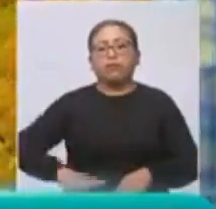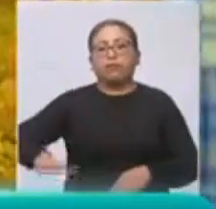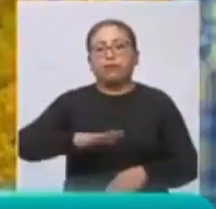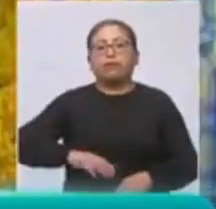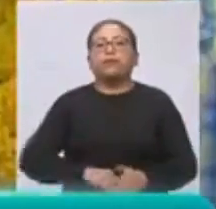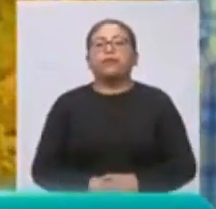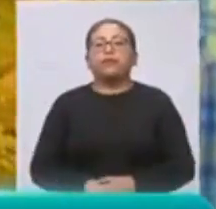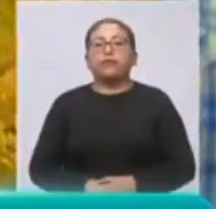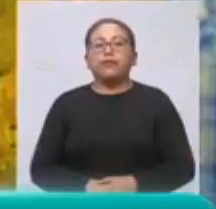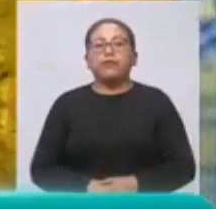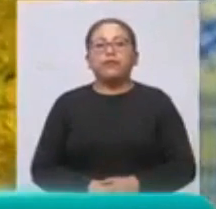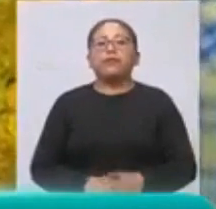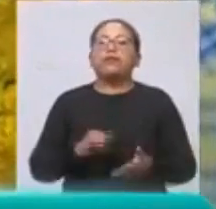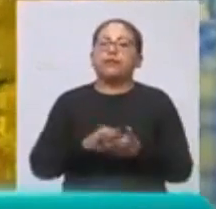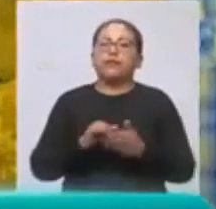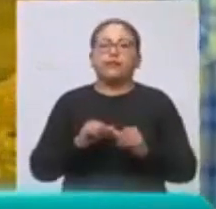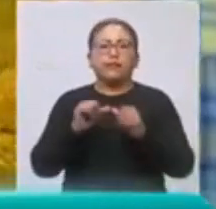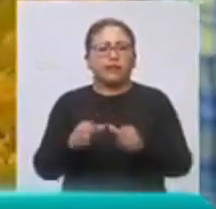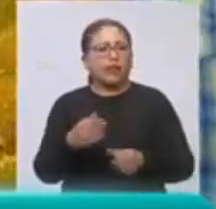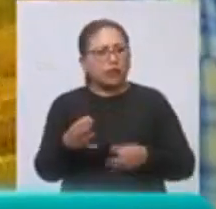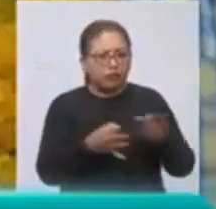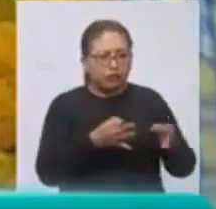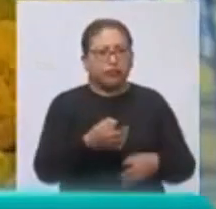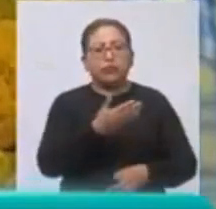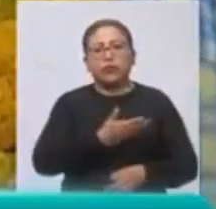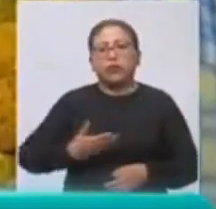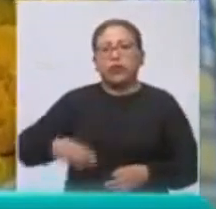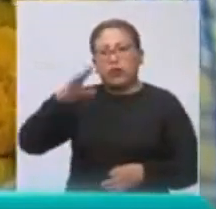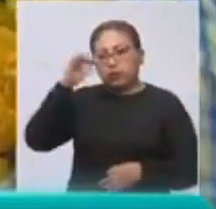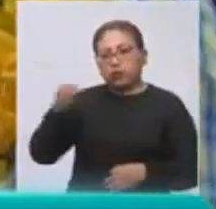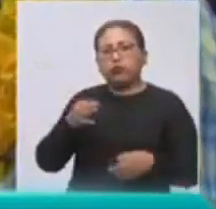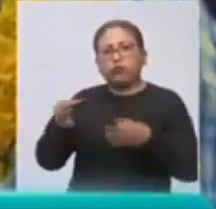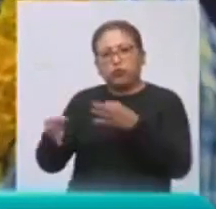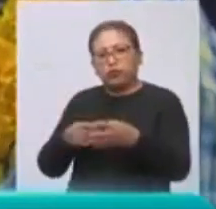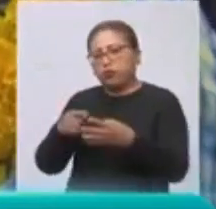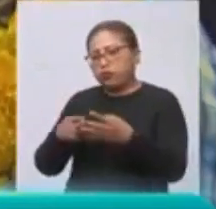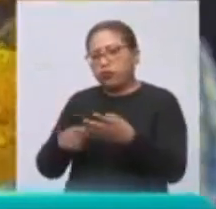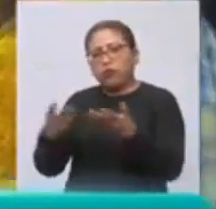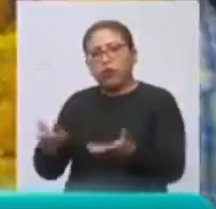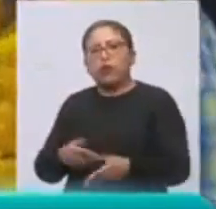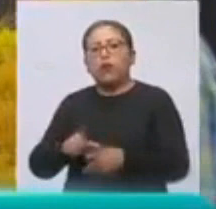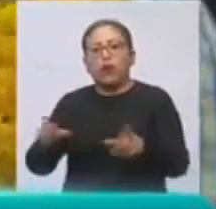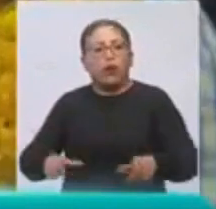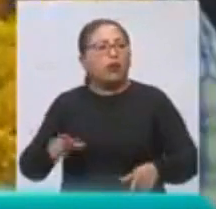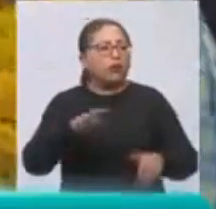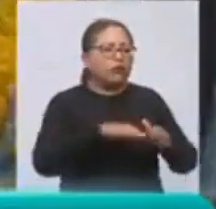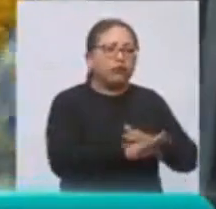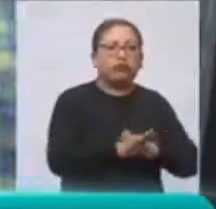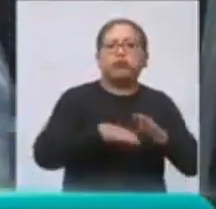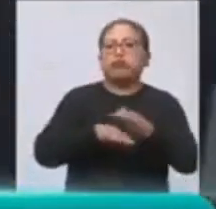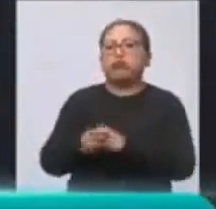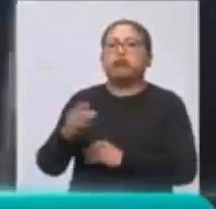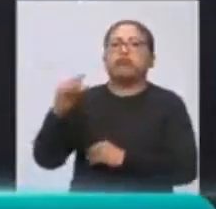Es de esta forma que le, que continúan explicándole al presidente del estado todos estos ambientes y todas